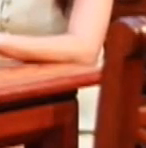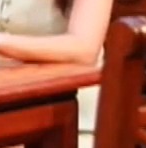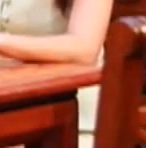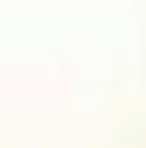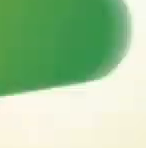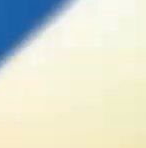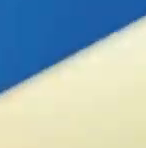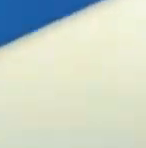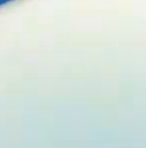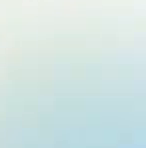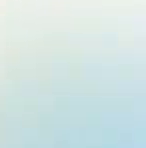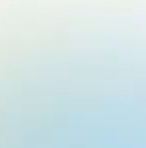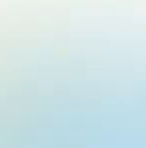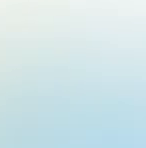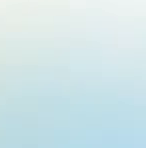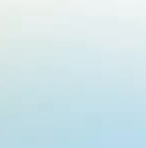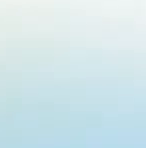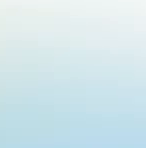horas. Por Ecuador TV.